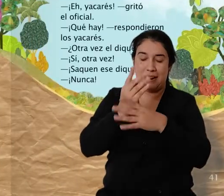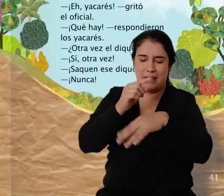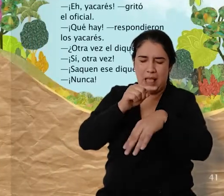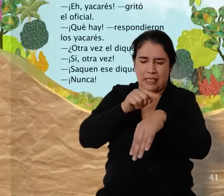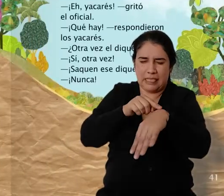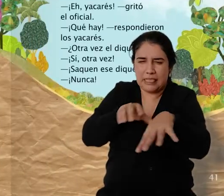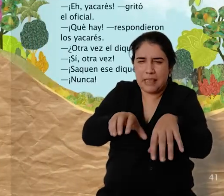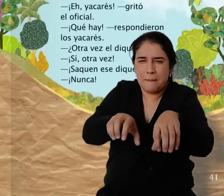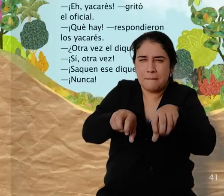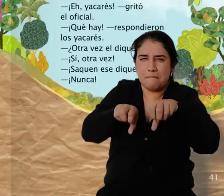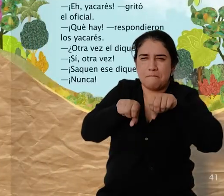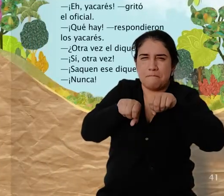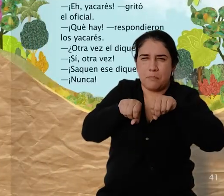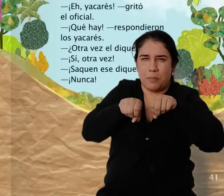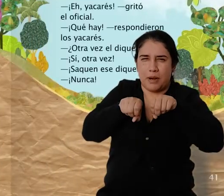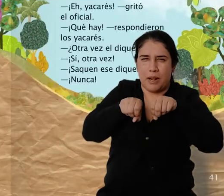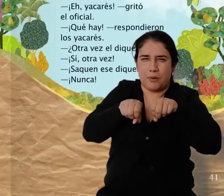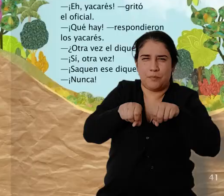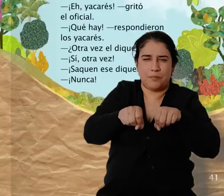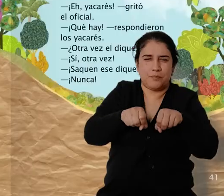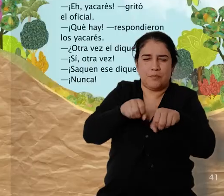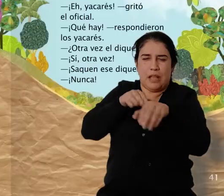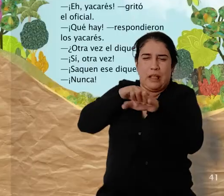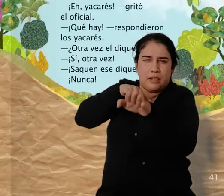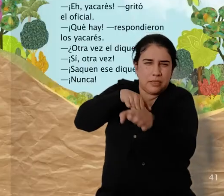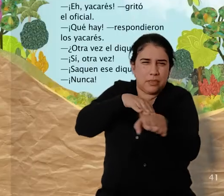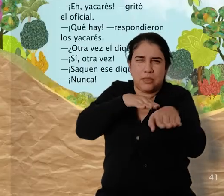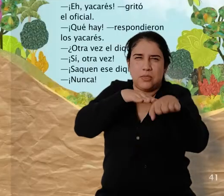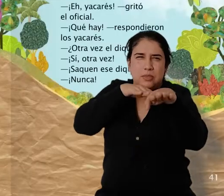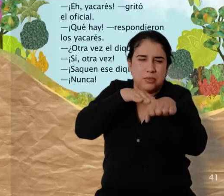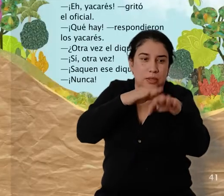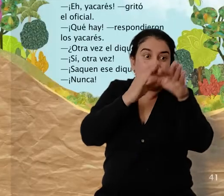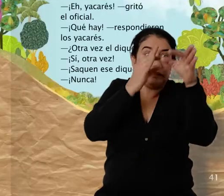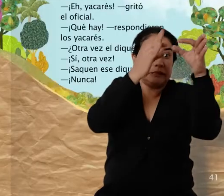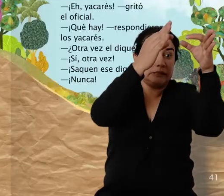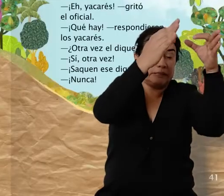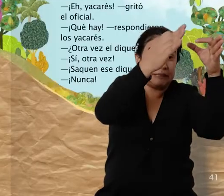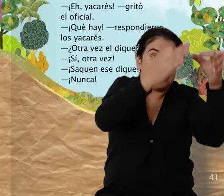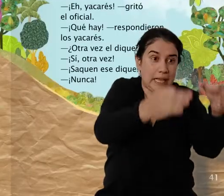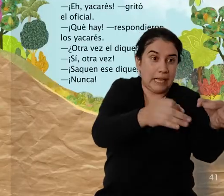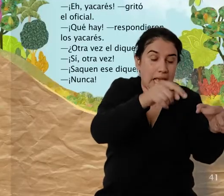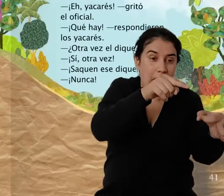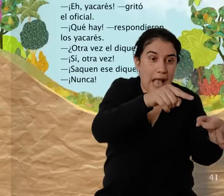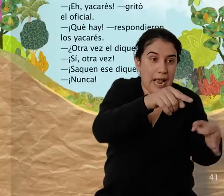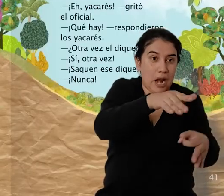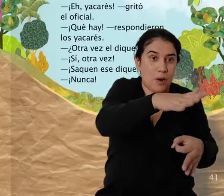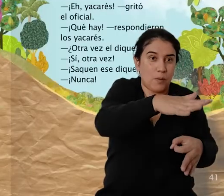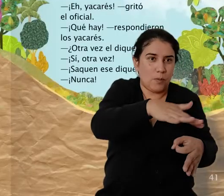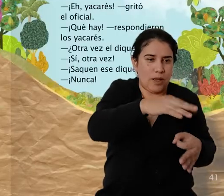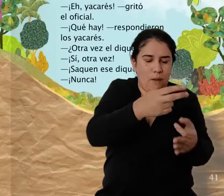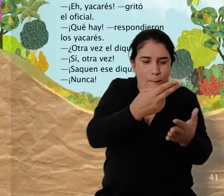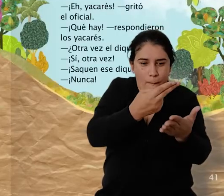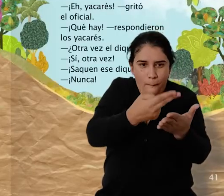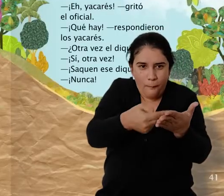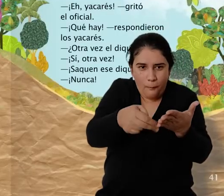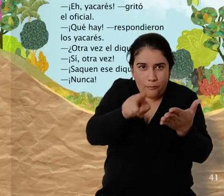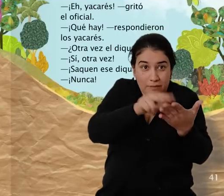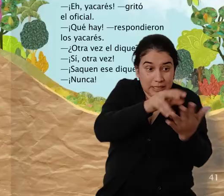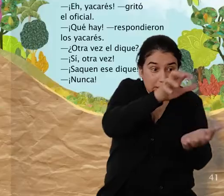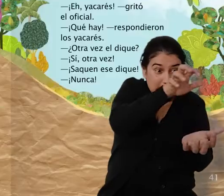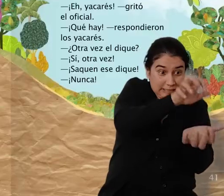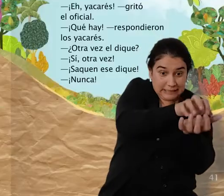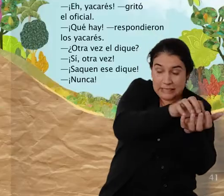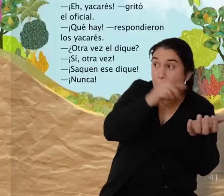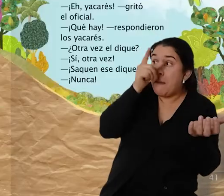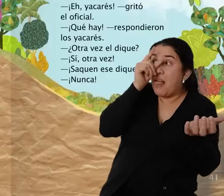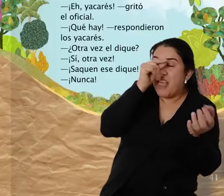A la mañana siguiente, bien temprano, llegaban al lugar donde habían construido su último dique y